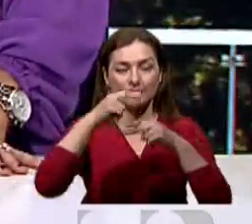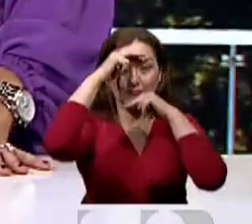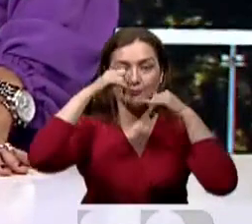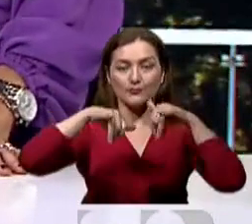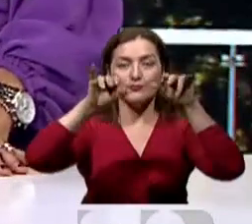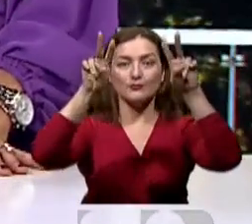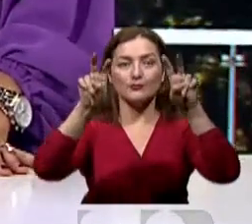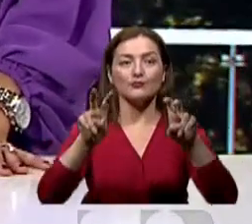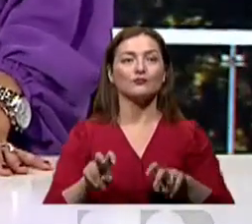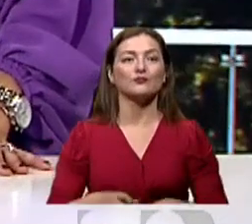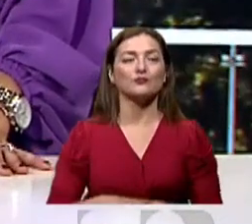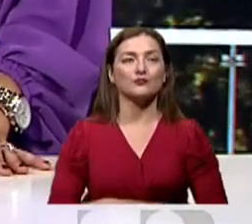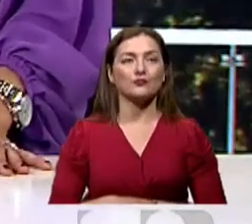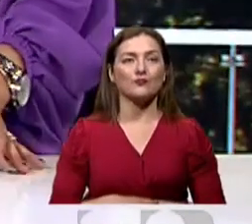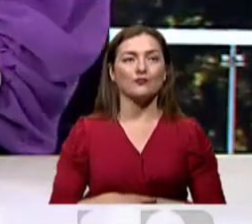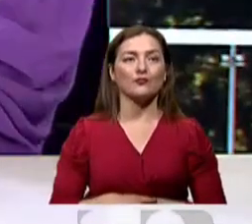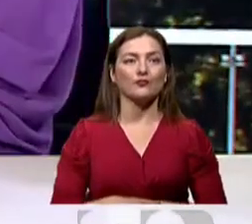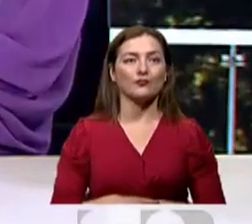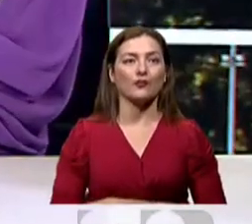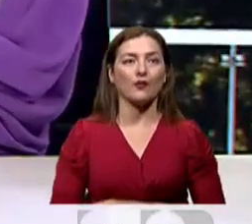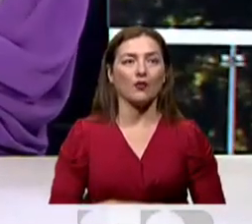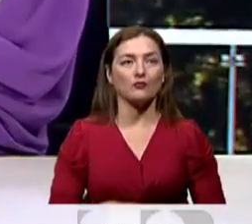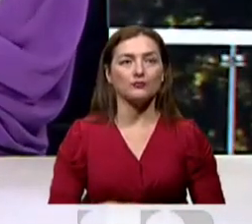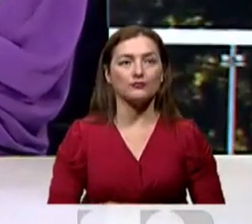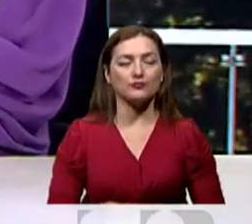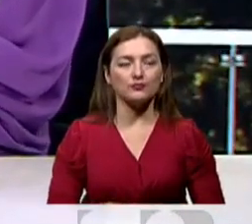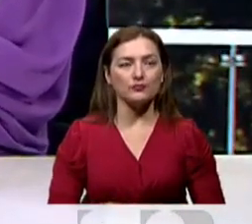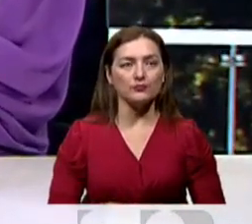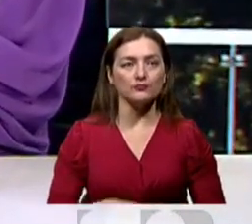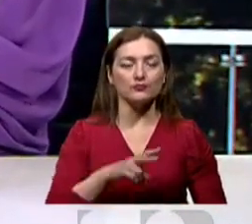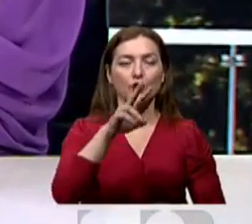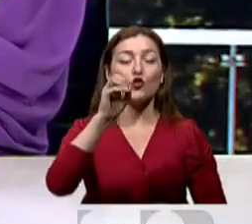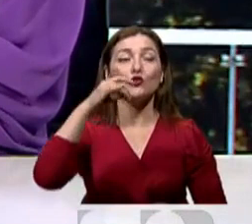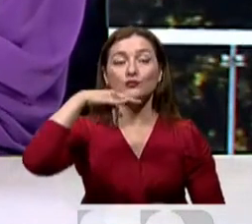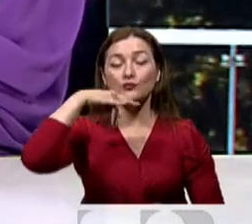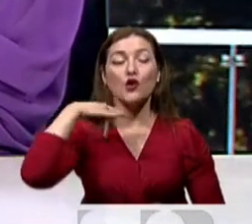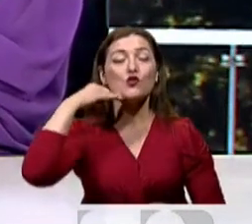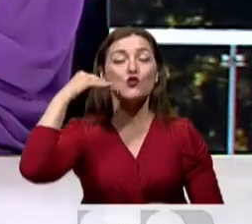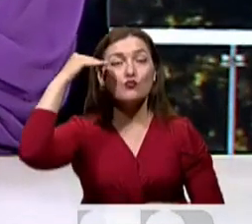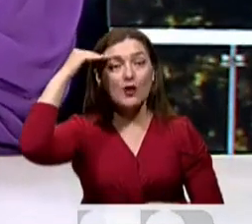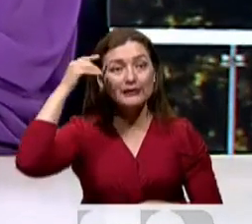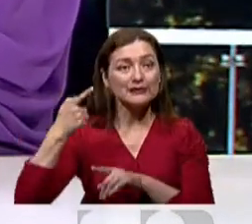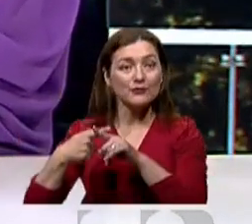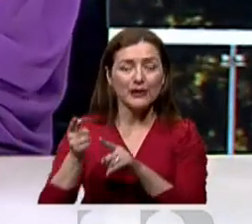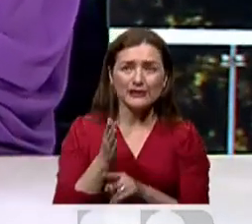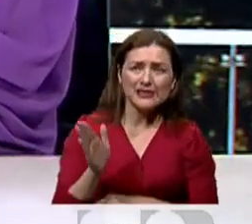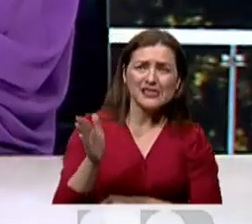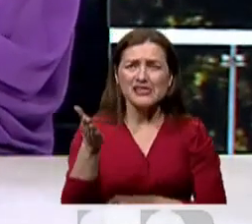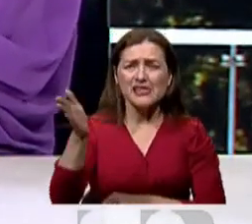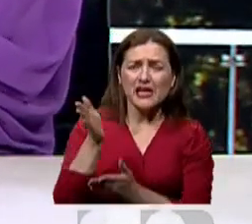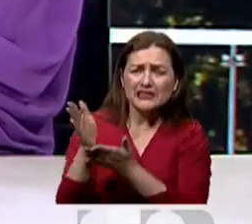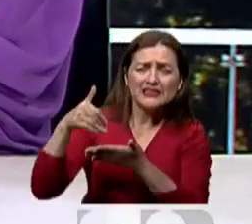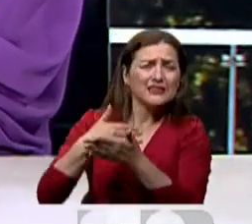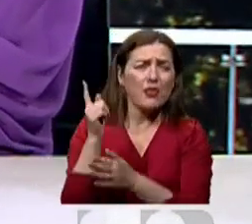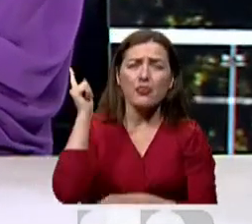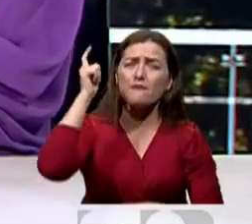seguir con más información y les contamos que alrededor de 200 adultos mayores de sectores de difícil acceso en Napo